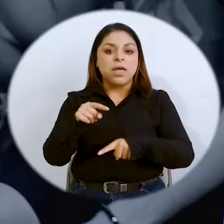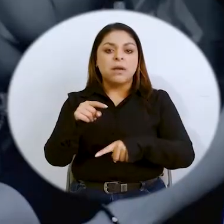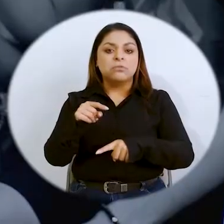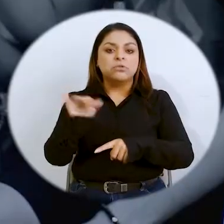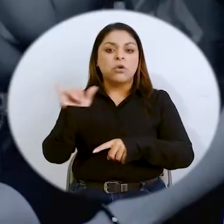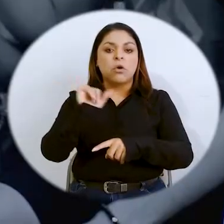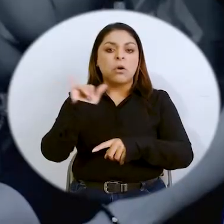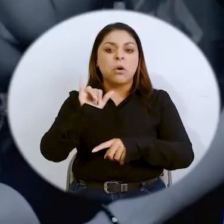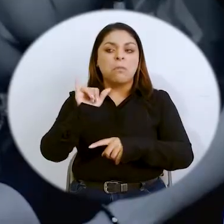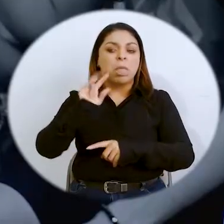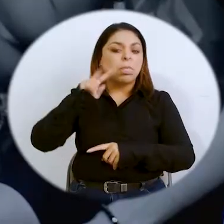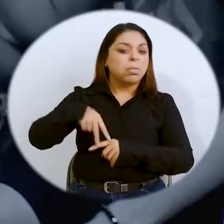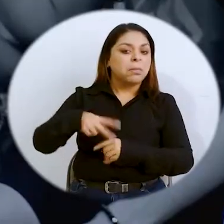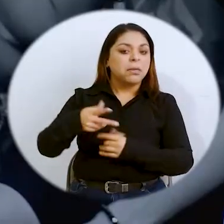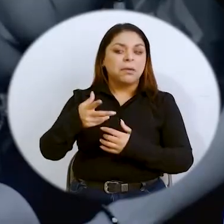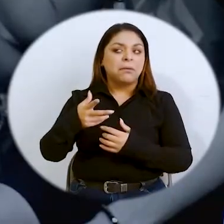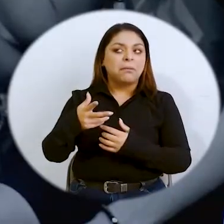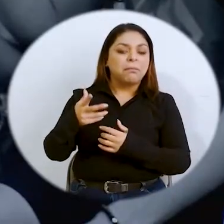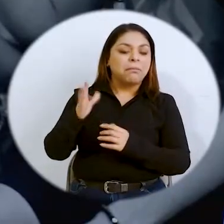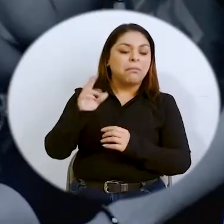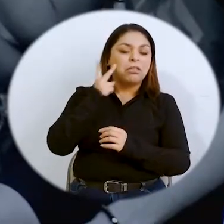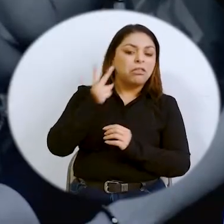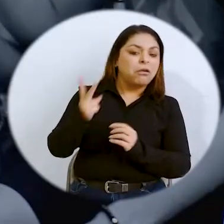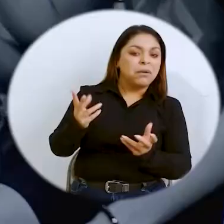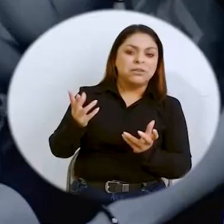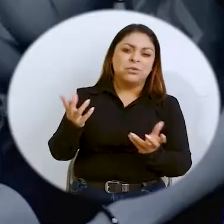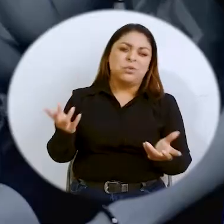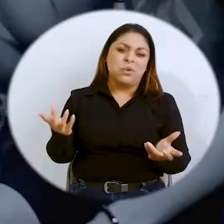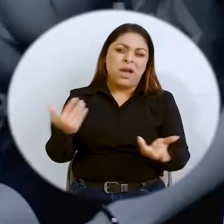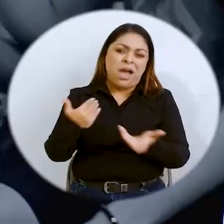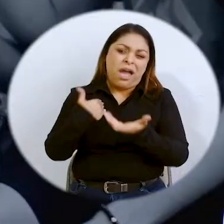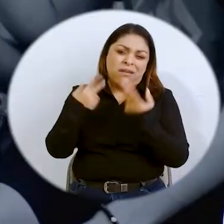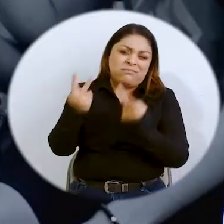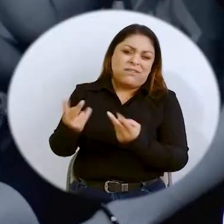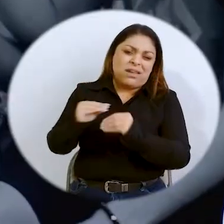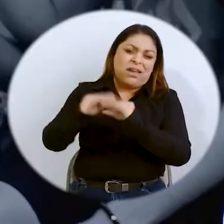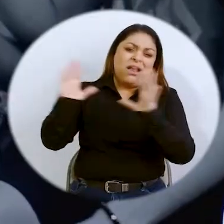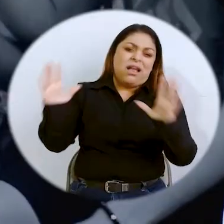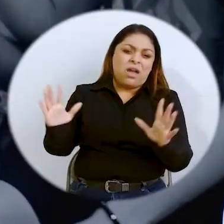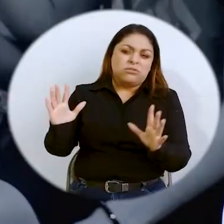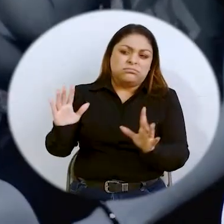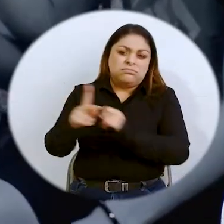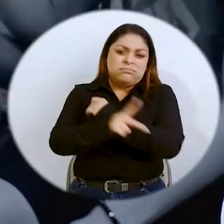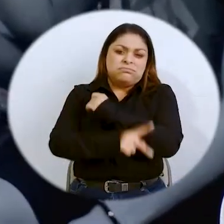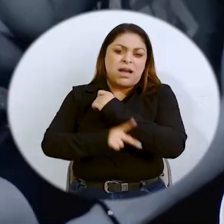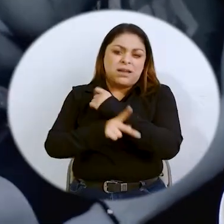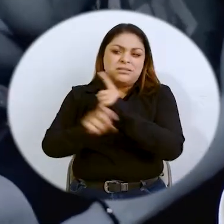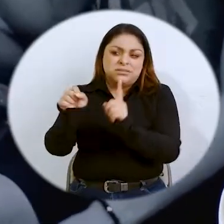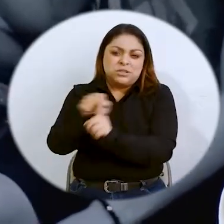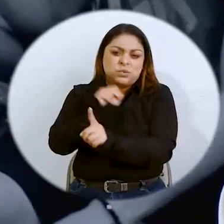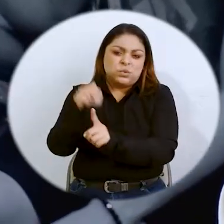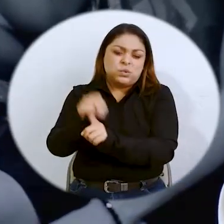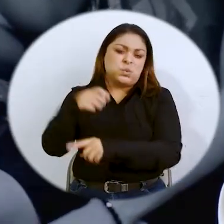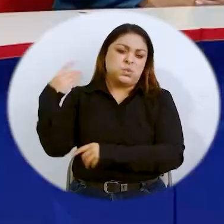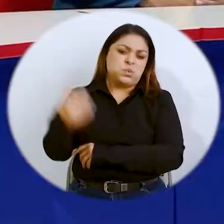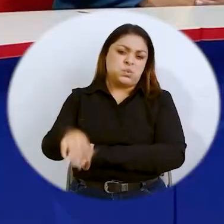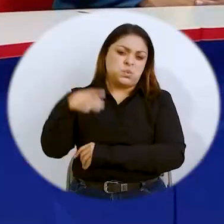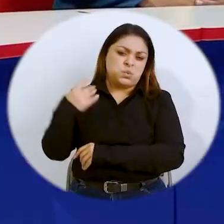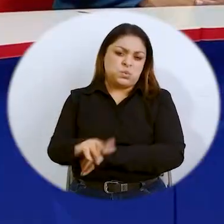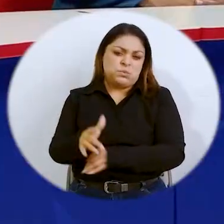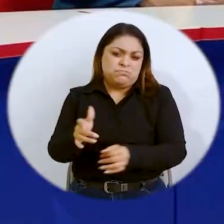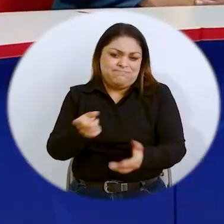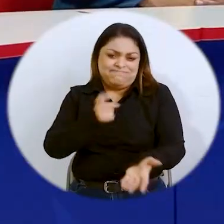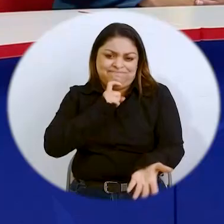no podemos tapar el sol con un dedo. El país enfrenta crisis importantes y pues